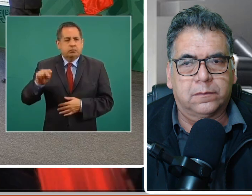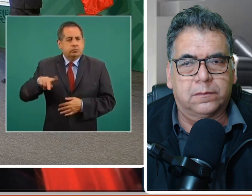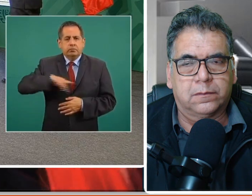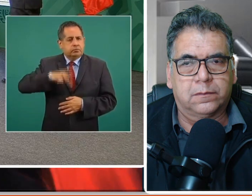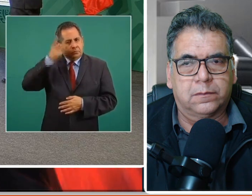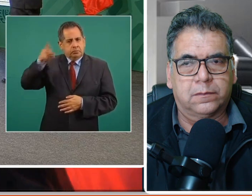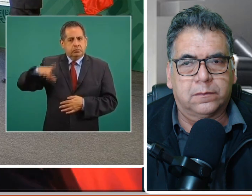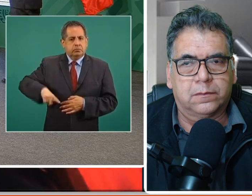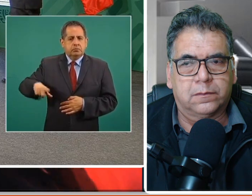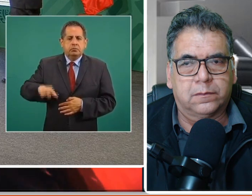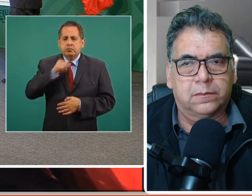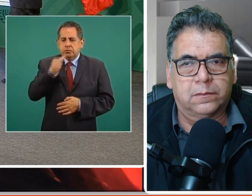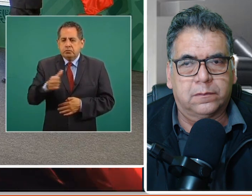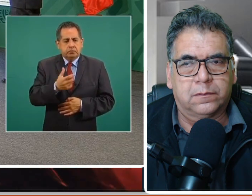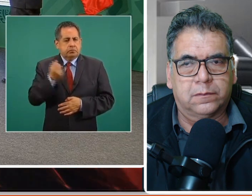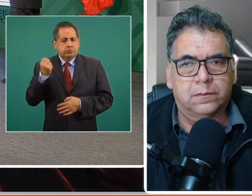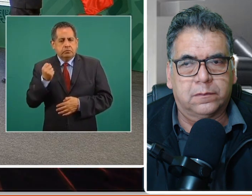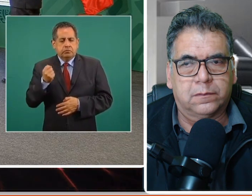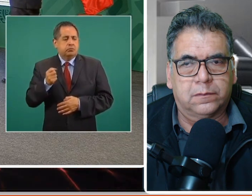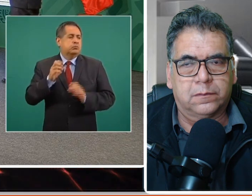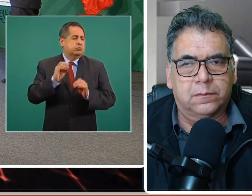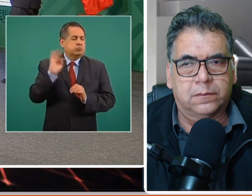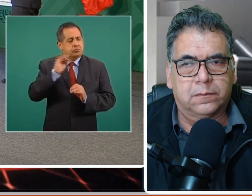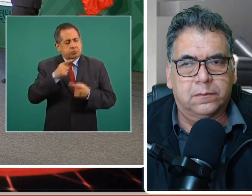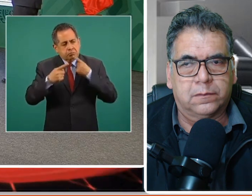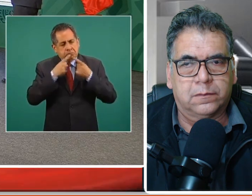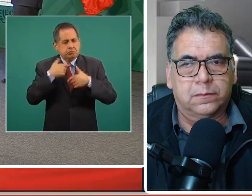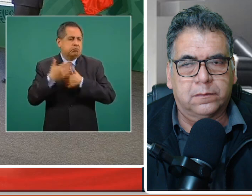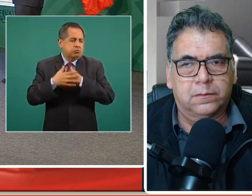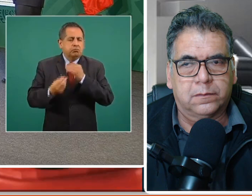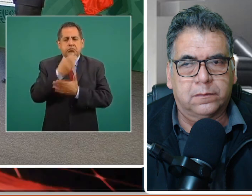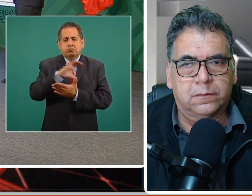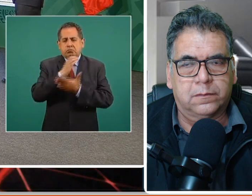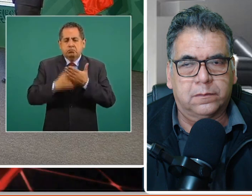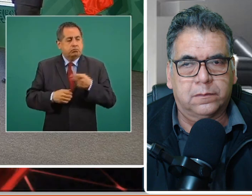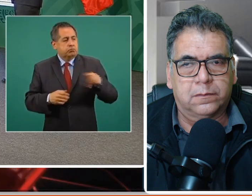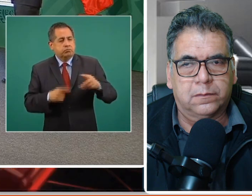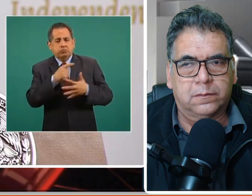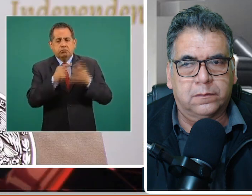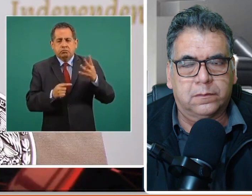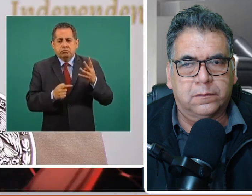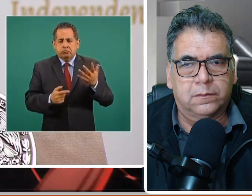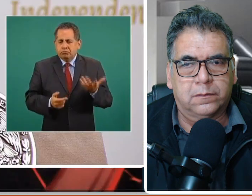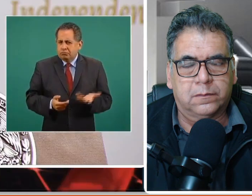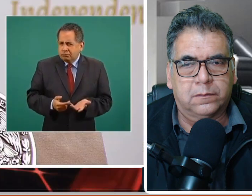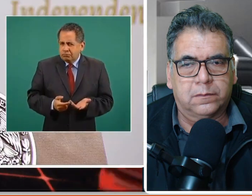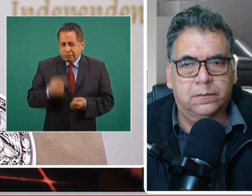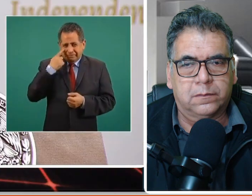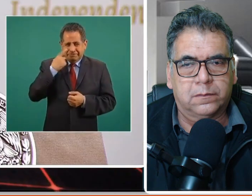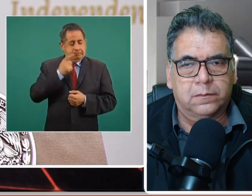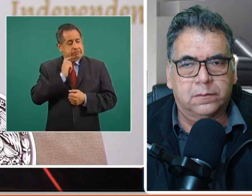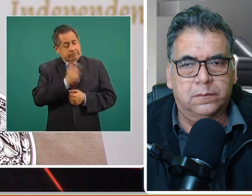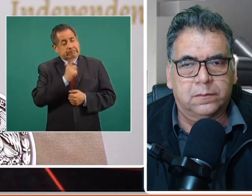gobierno, o bien podrán ser objetos de un nuevo contrato. Esto es, a los 20 años,